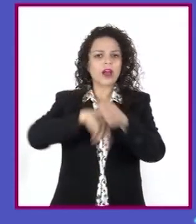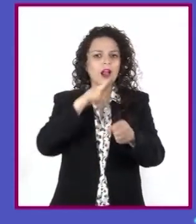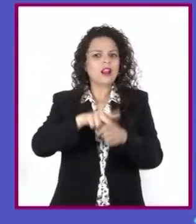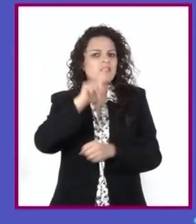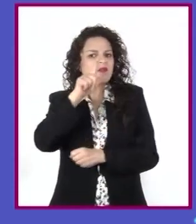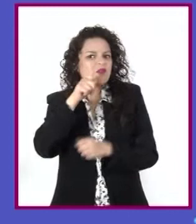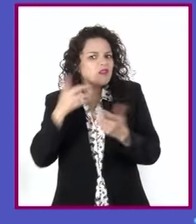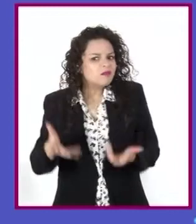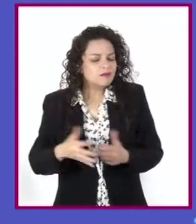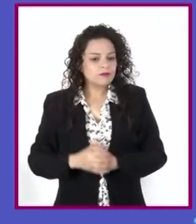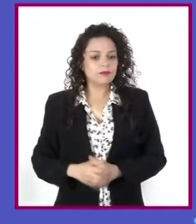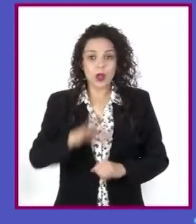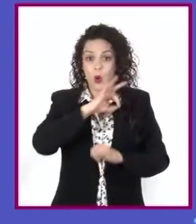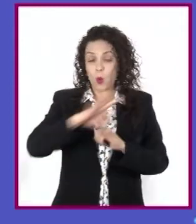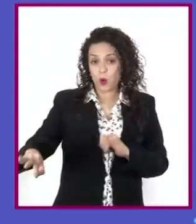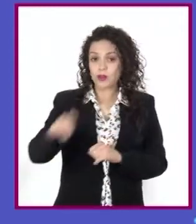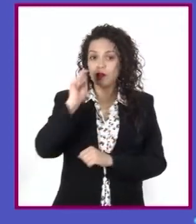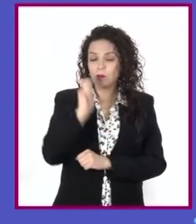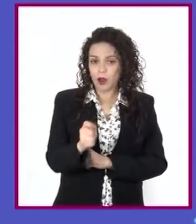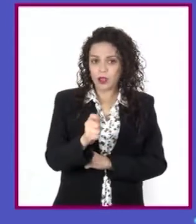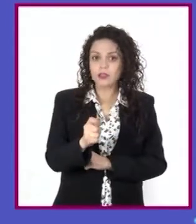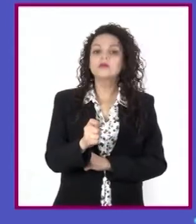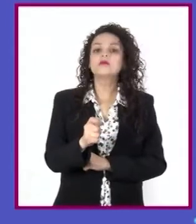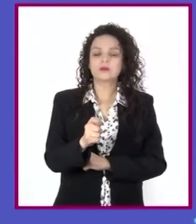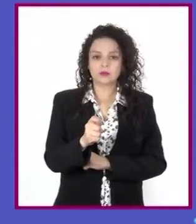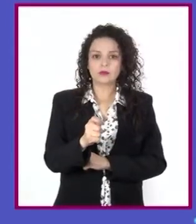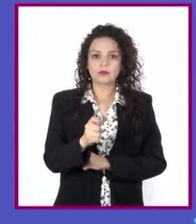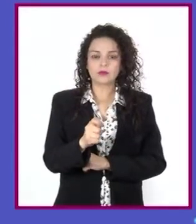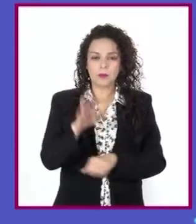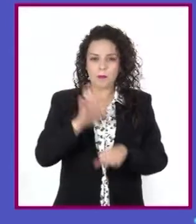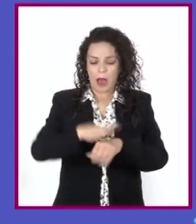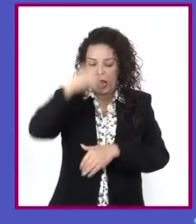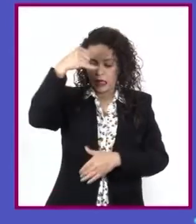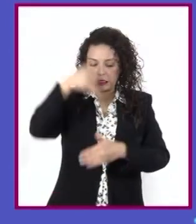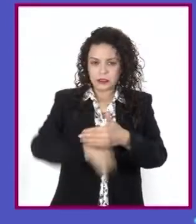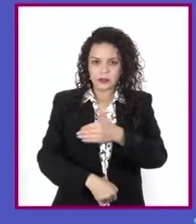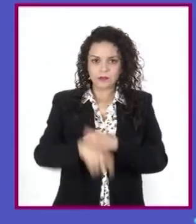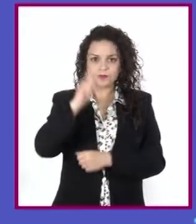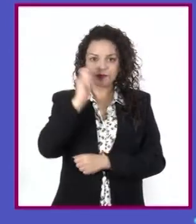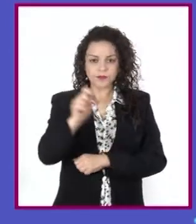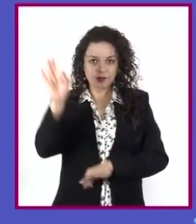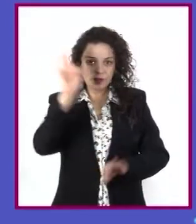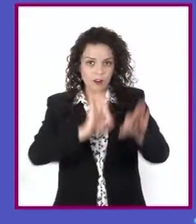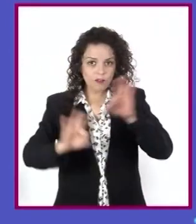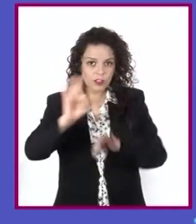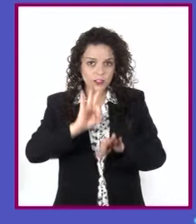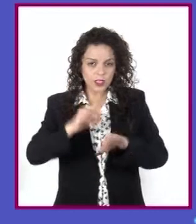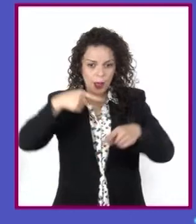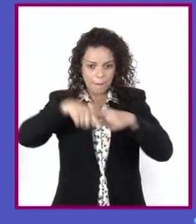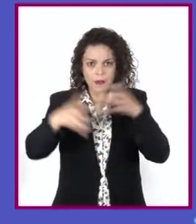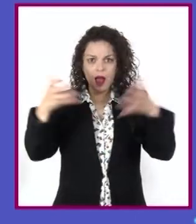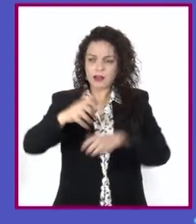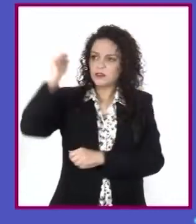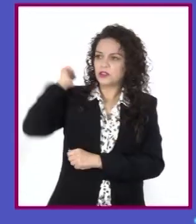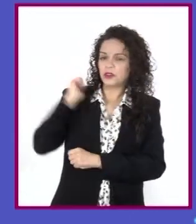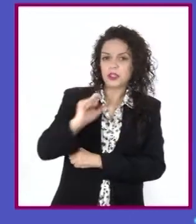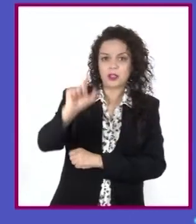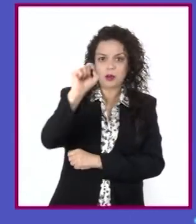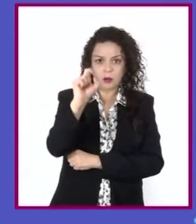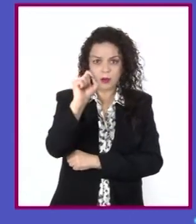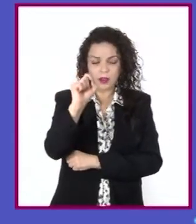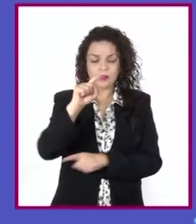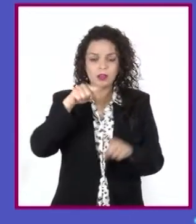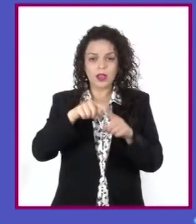La última parte trata sobre la influencia profunda de la física del siglo XX, la relatividad y